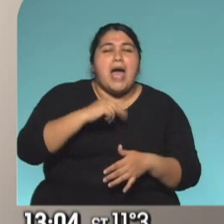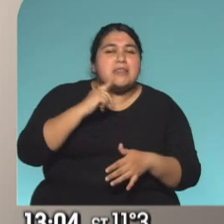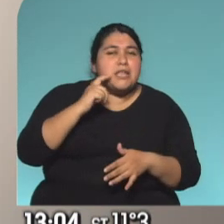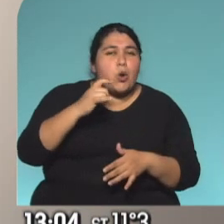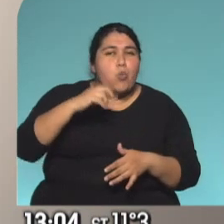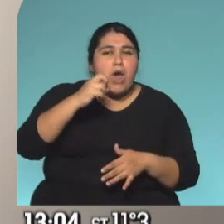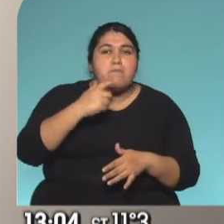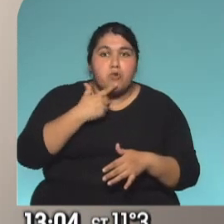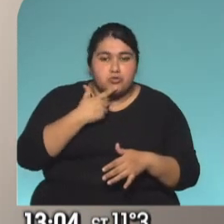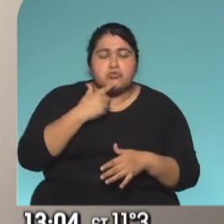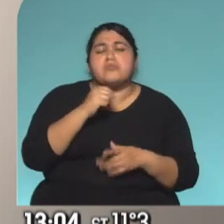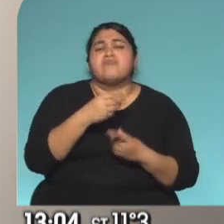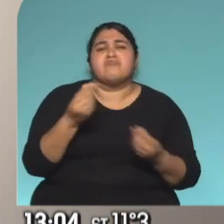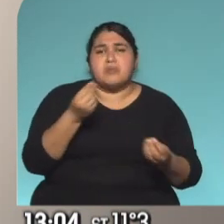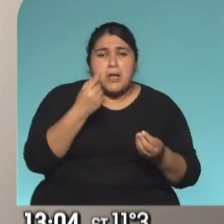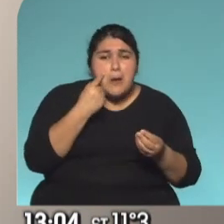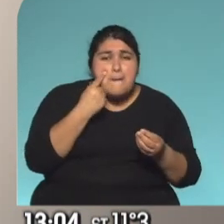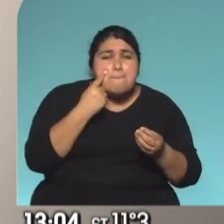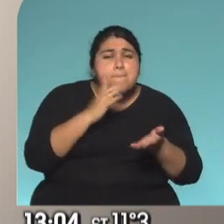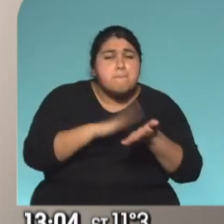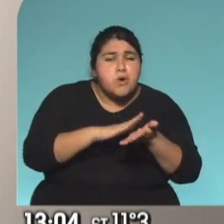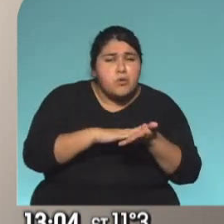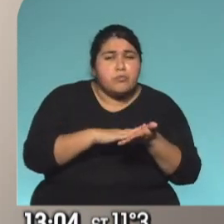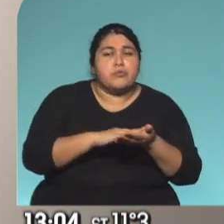de Regeneron, Remdesivir,